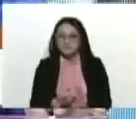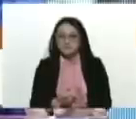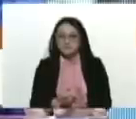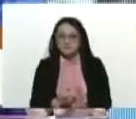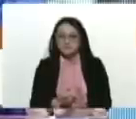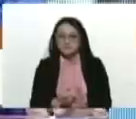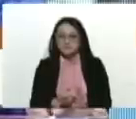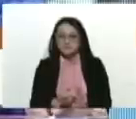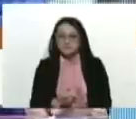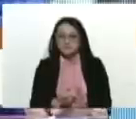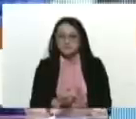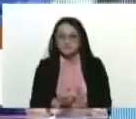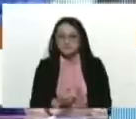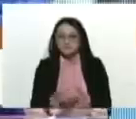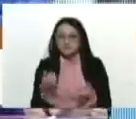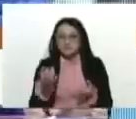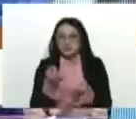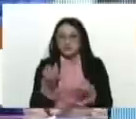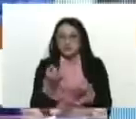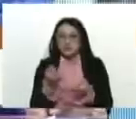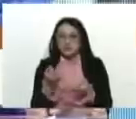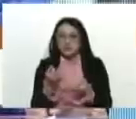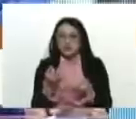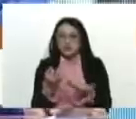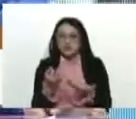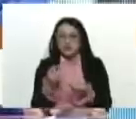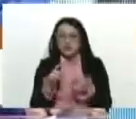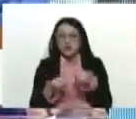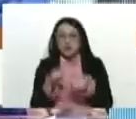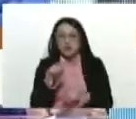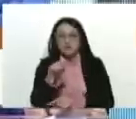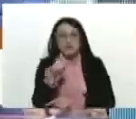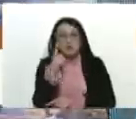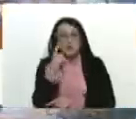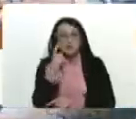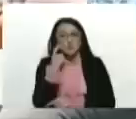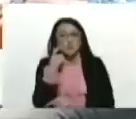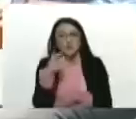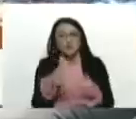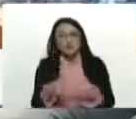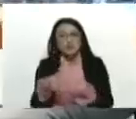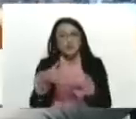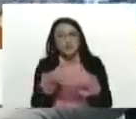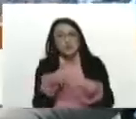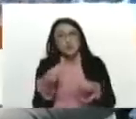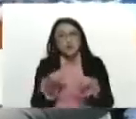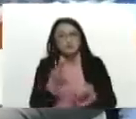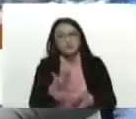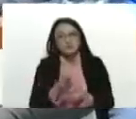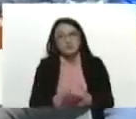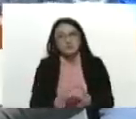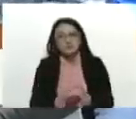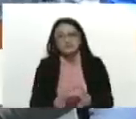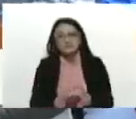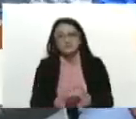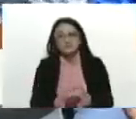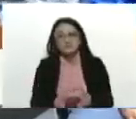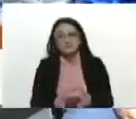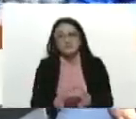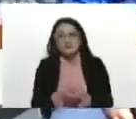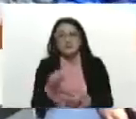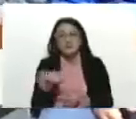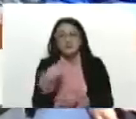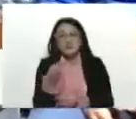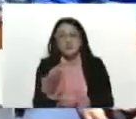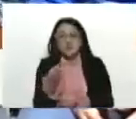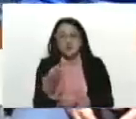una una cosa acostumbrada los Estados Unidos a hacerlo luego dentro